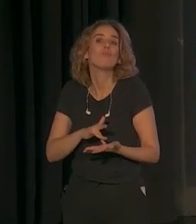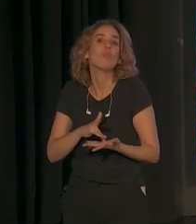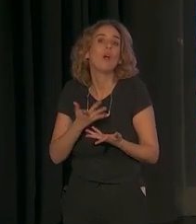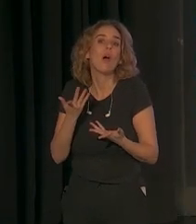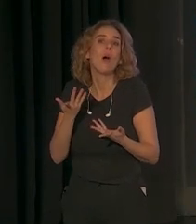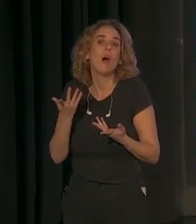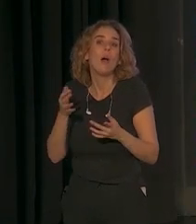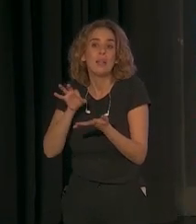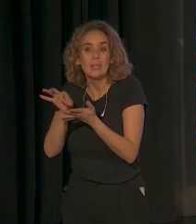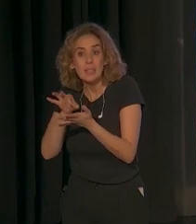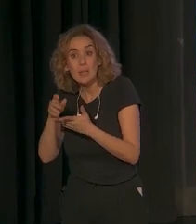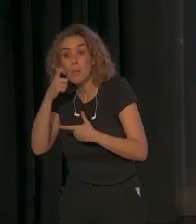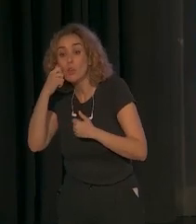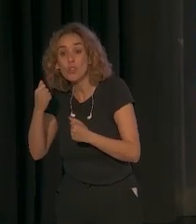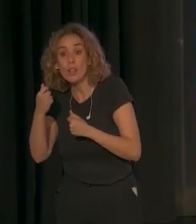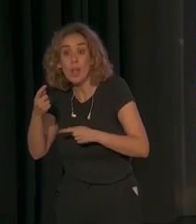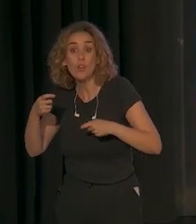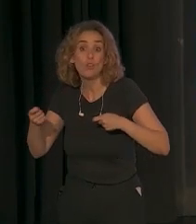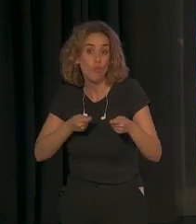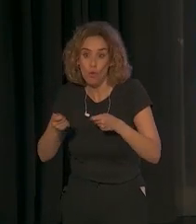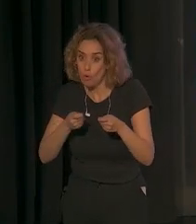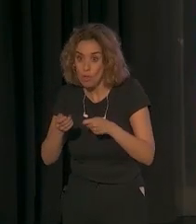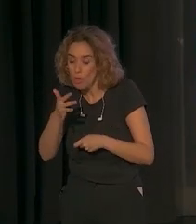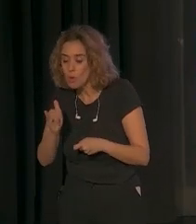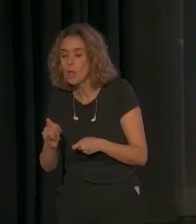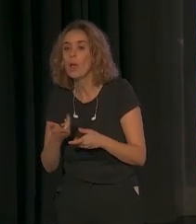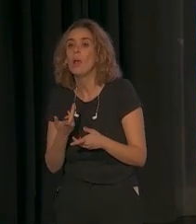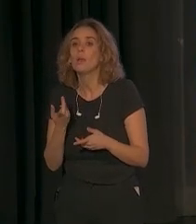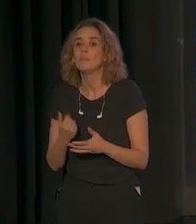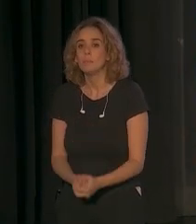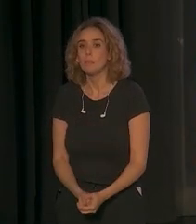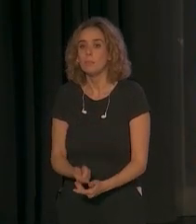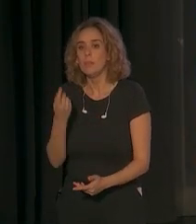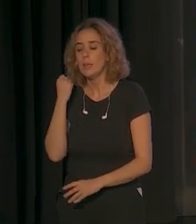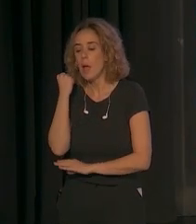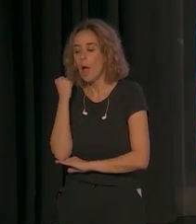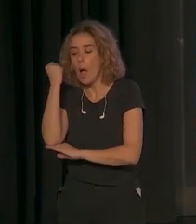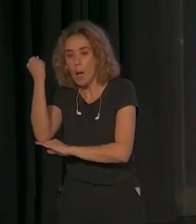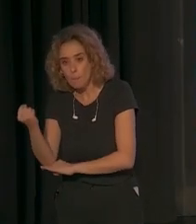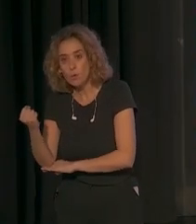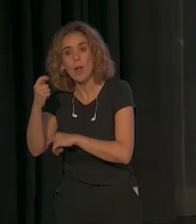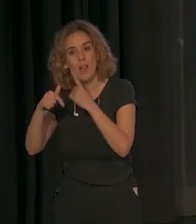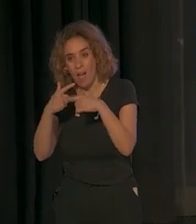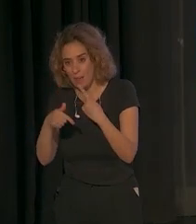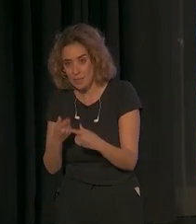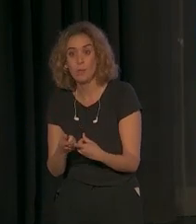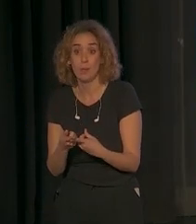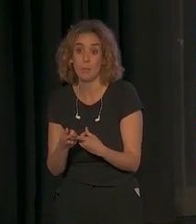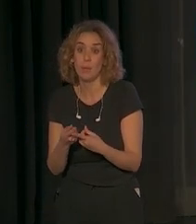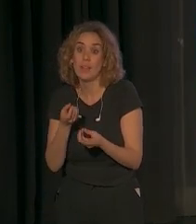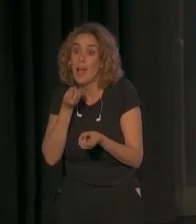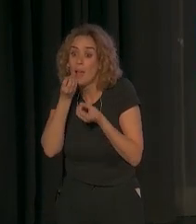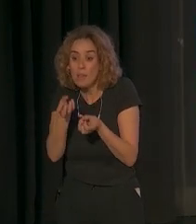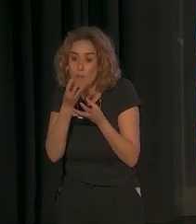are in coordination with healthcare systems, and we also have to